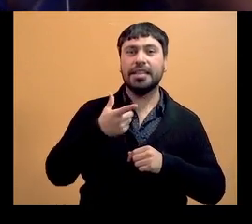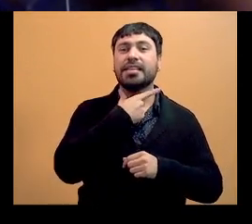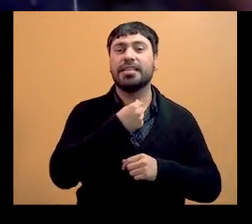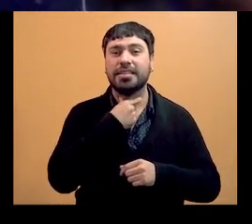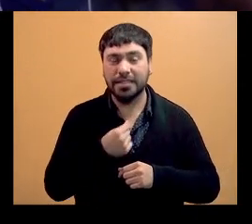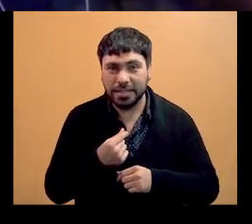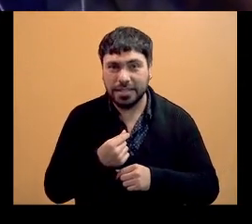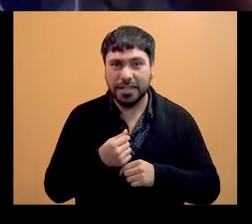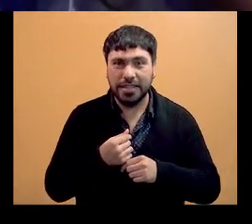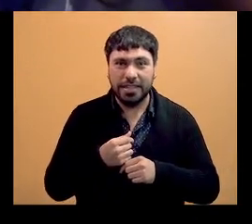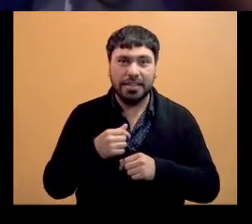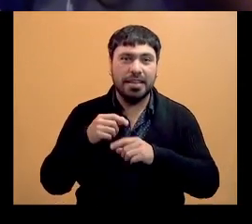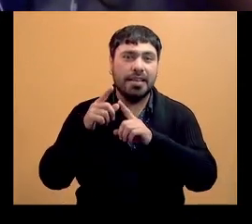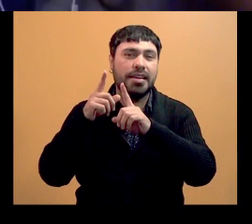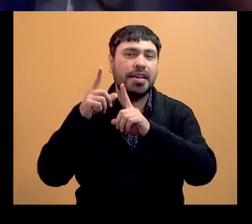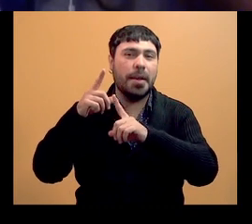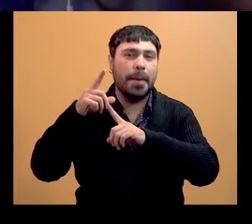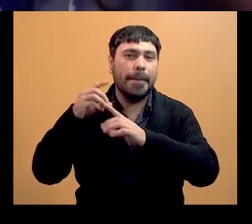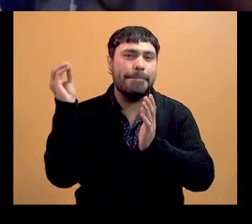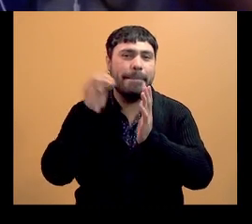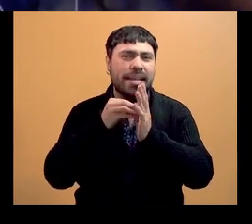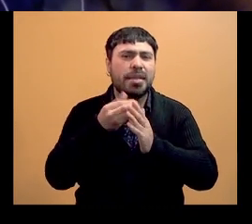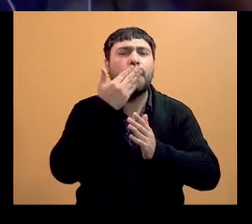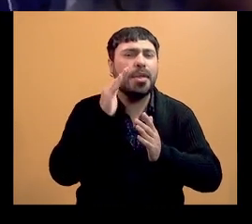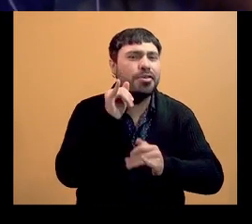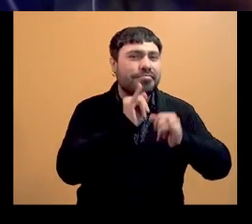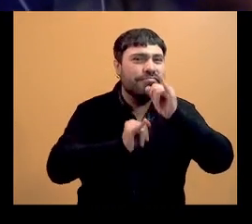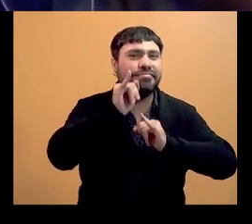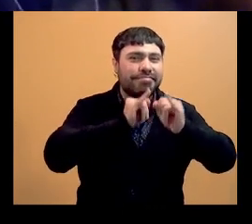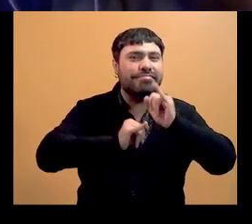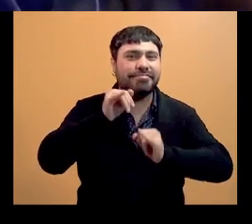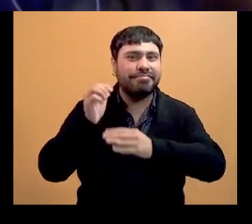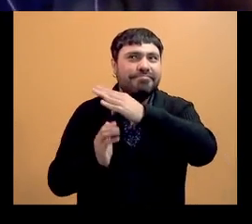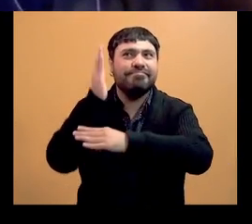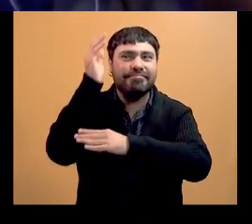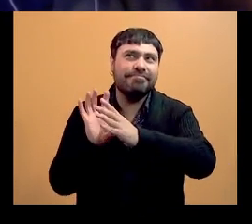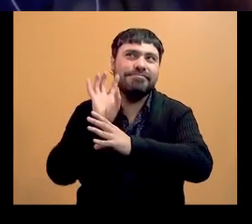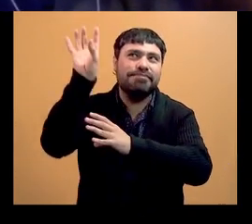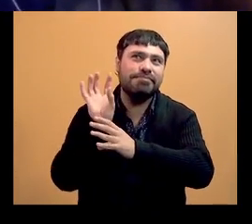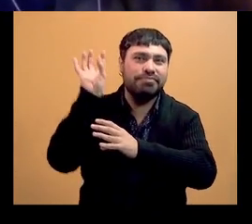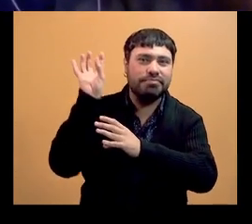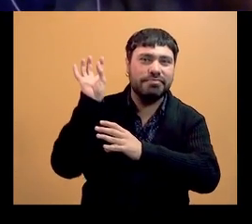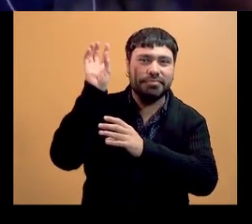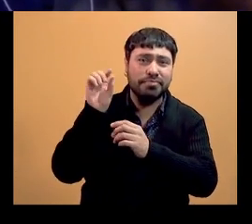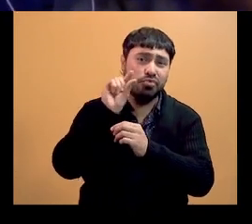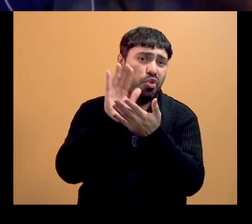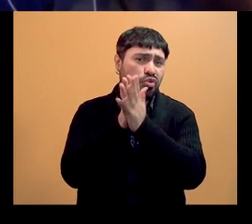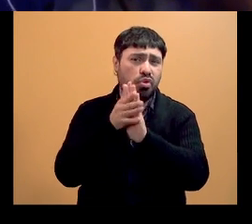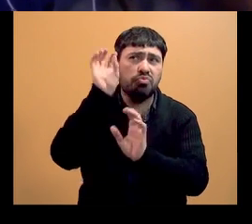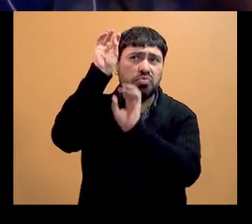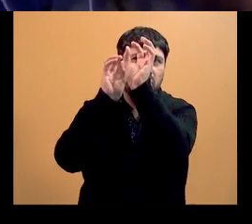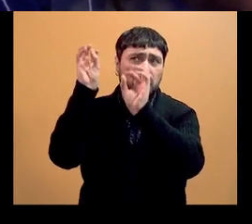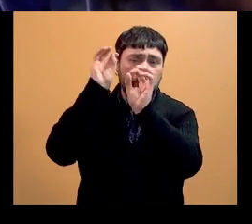va a tratar de liderar una empresa de comunicación de internet para áreas remotas con esta constelación de satélites que están haciendo. Y a pesar de que son muy pequeños y cuando vemos